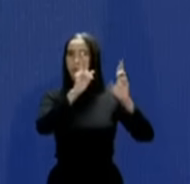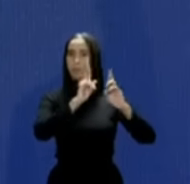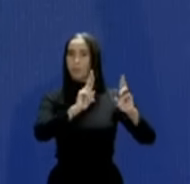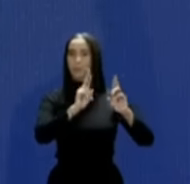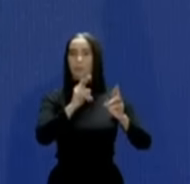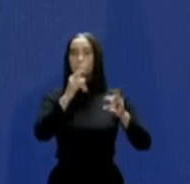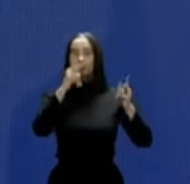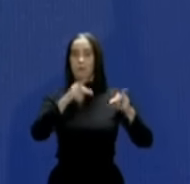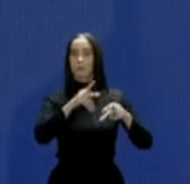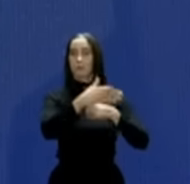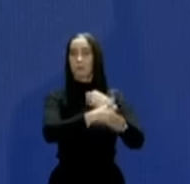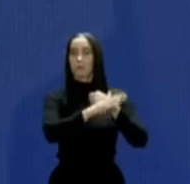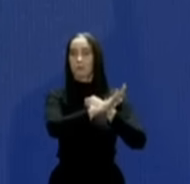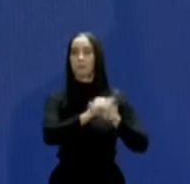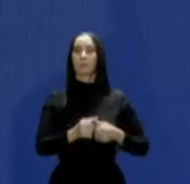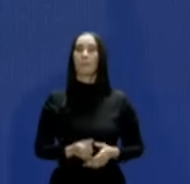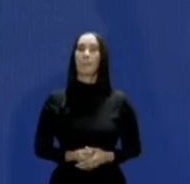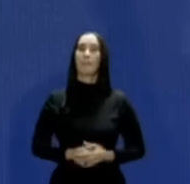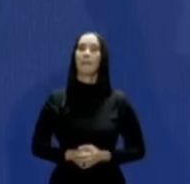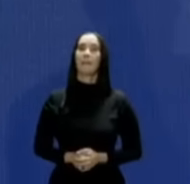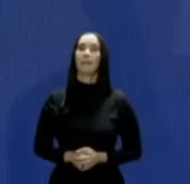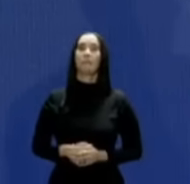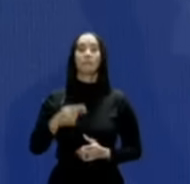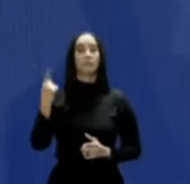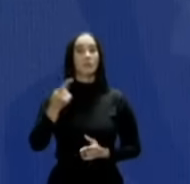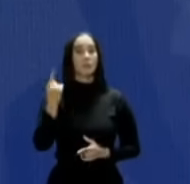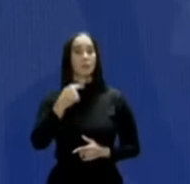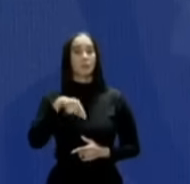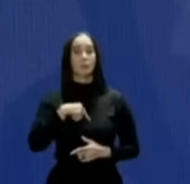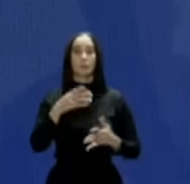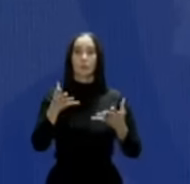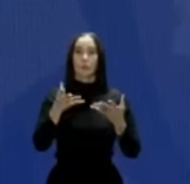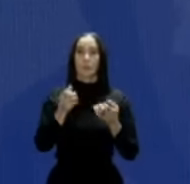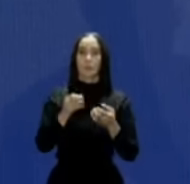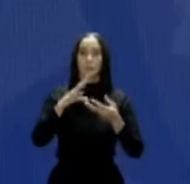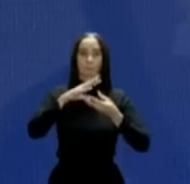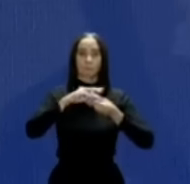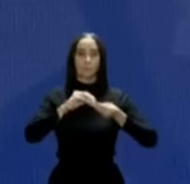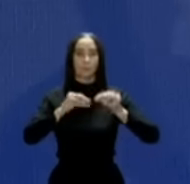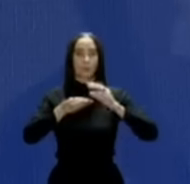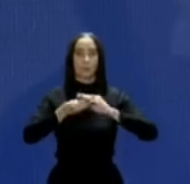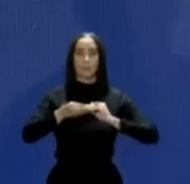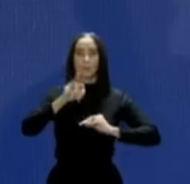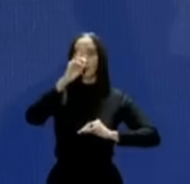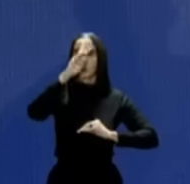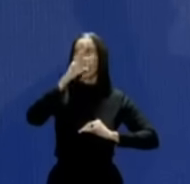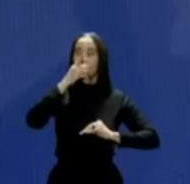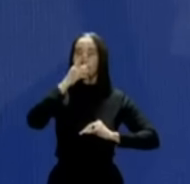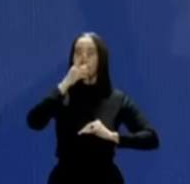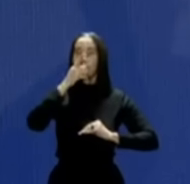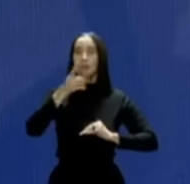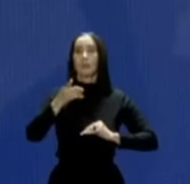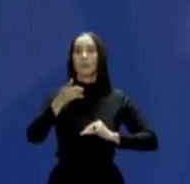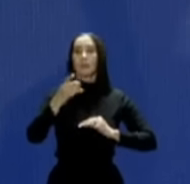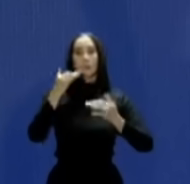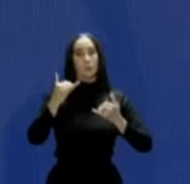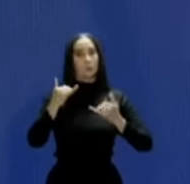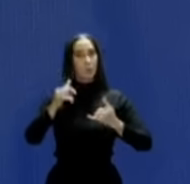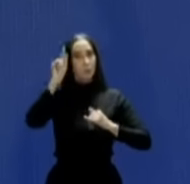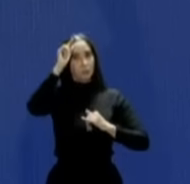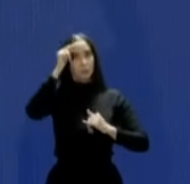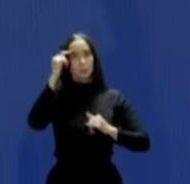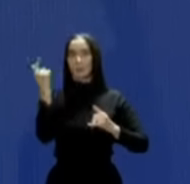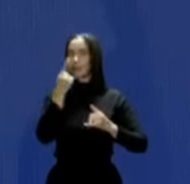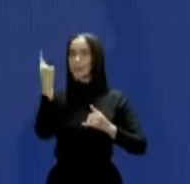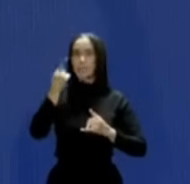de su gente y de su país. Siempre hemos querido, históricamente, la República Dominicana, no solo estoy hablando de mi gobierno,